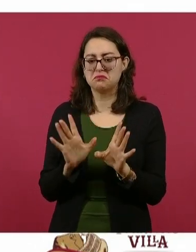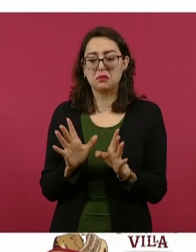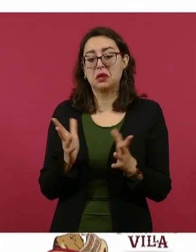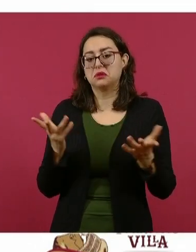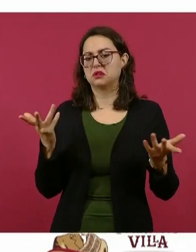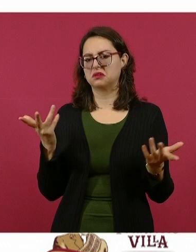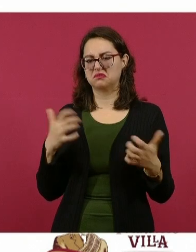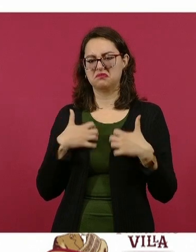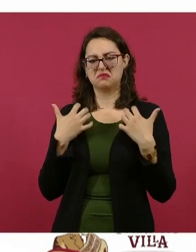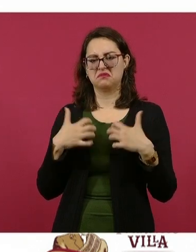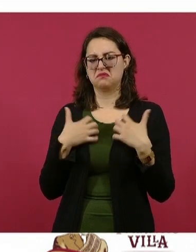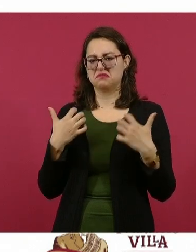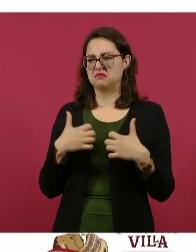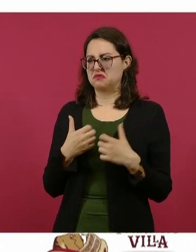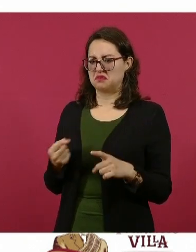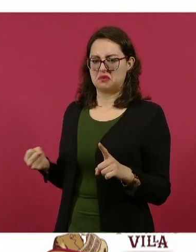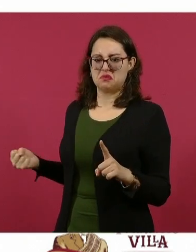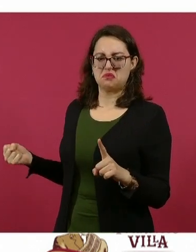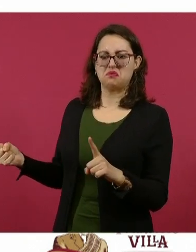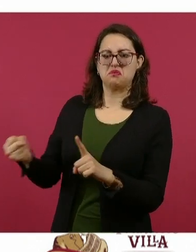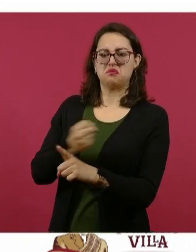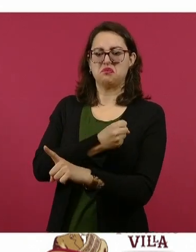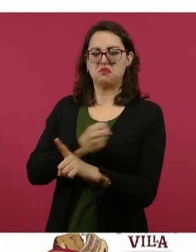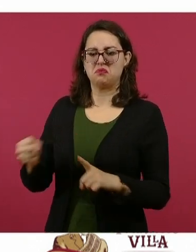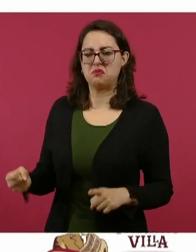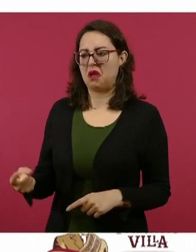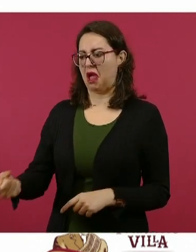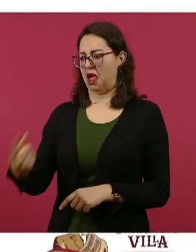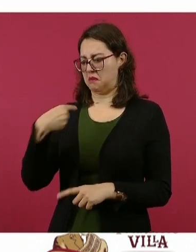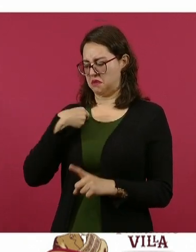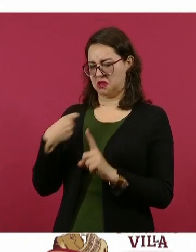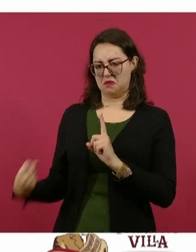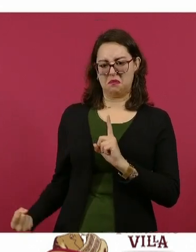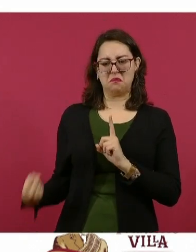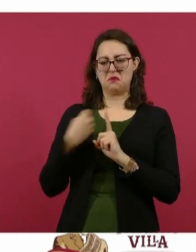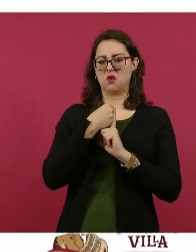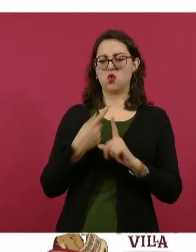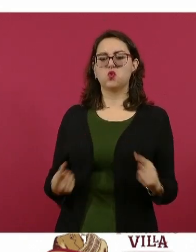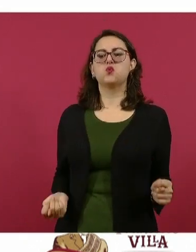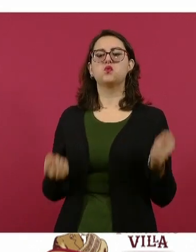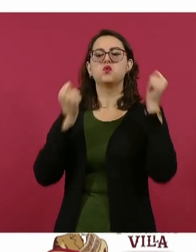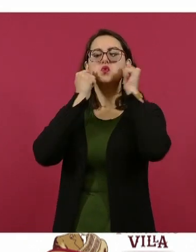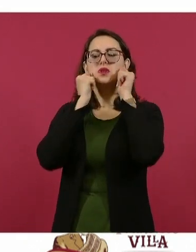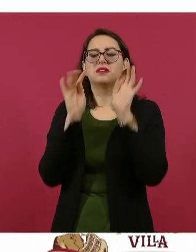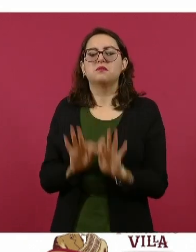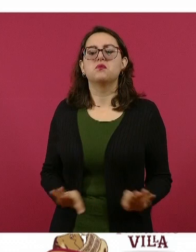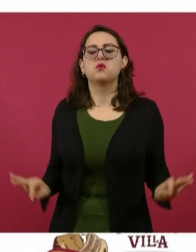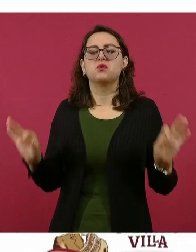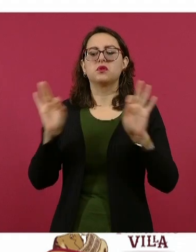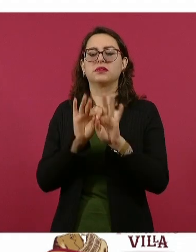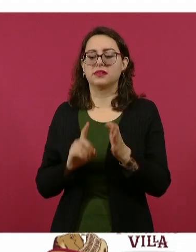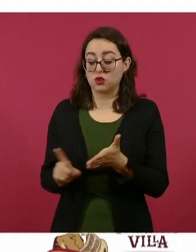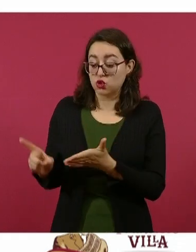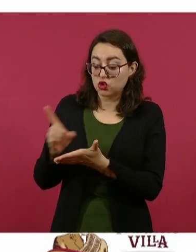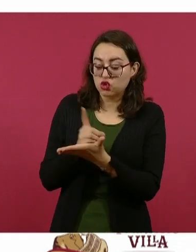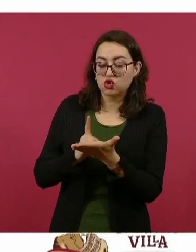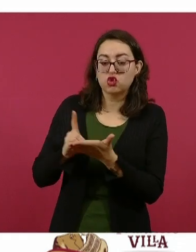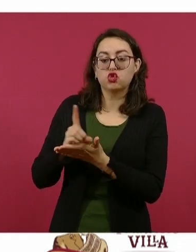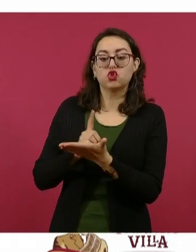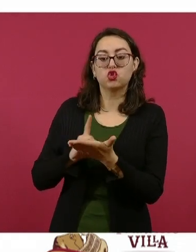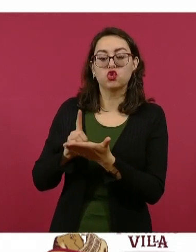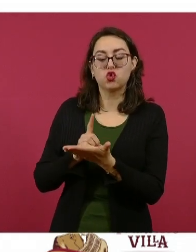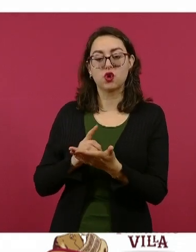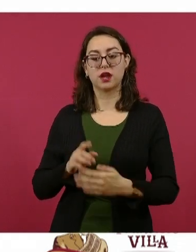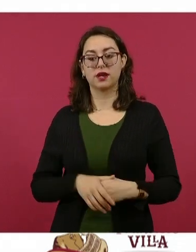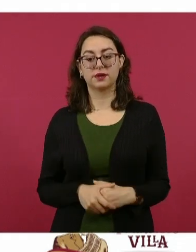a la gente me golpea, uno hace lo que tenga que hacer para drogarse. Otra, cuando salía con el padre